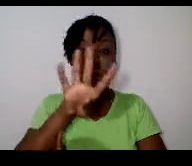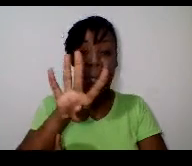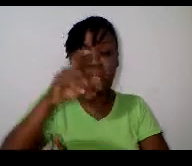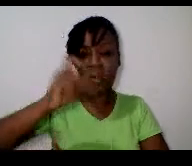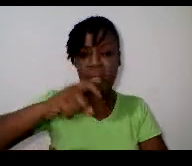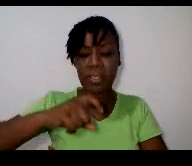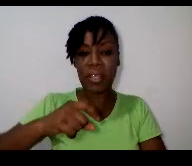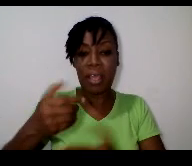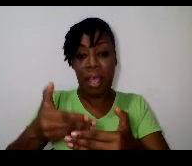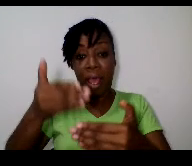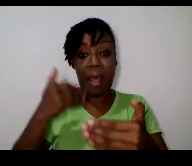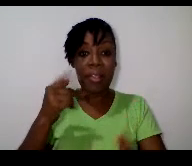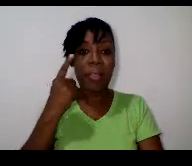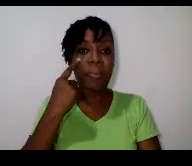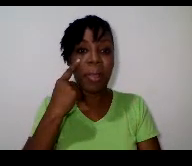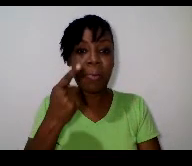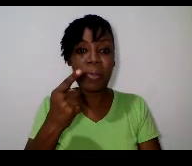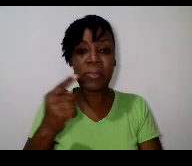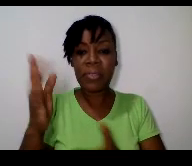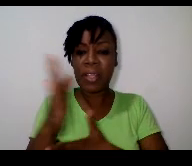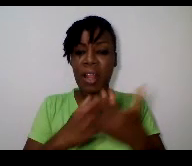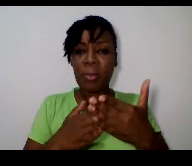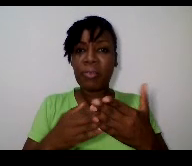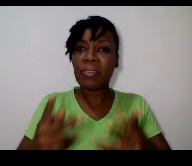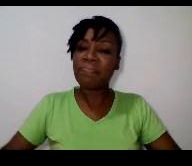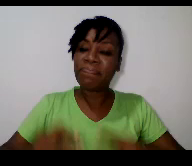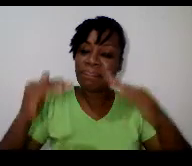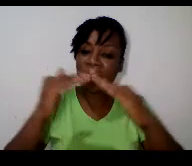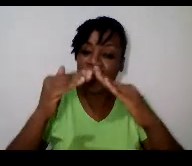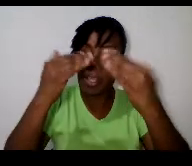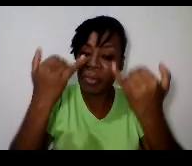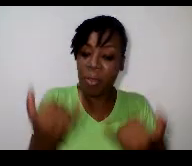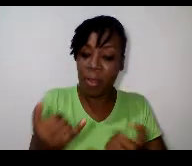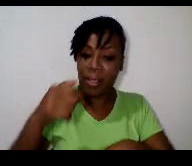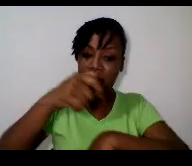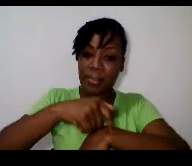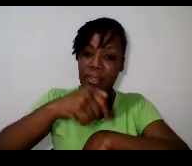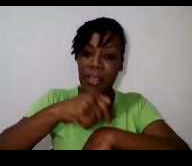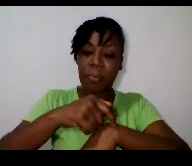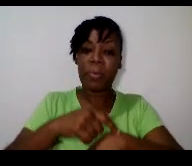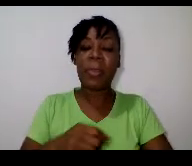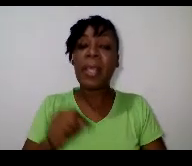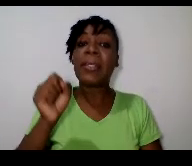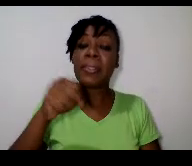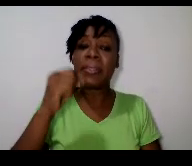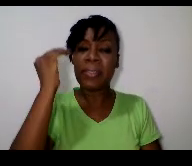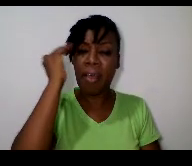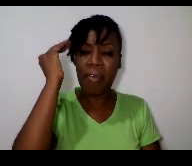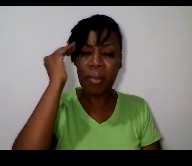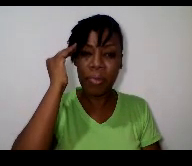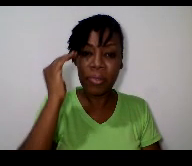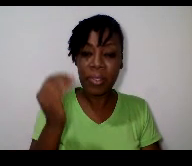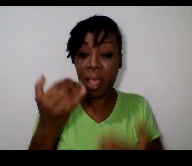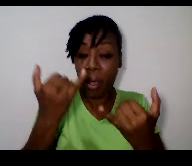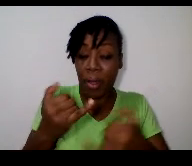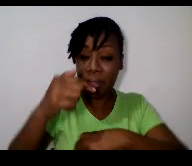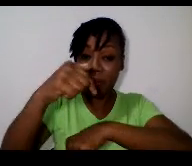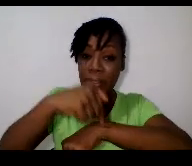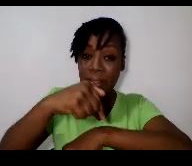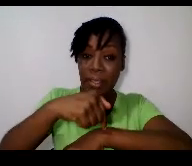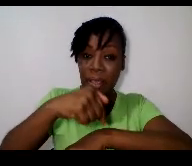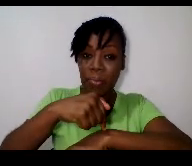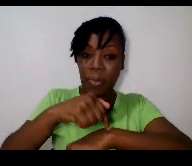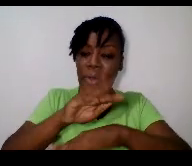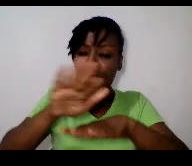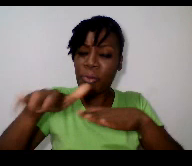me gustaría hablarles un poco de lo que estamos viviendo en estos momentos. Si bien en estos momentos estamos todos viviendo